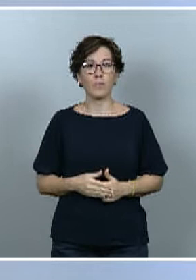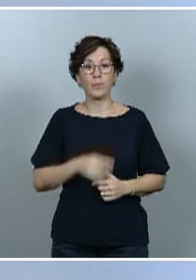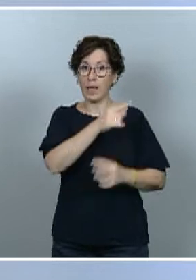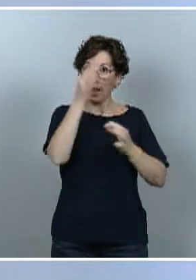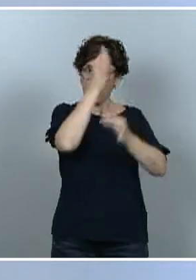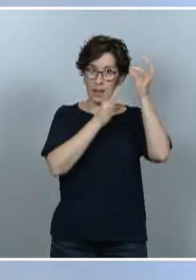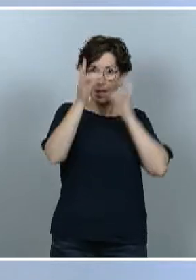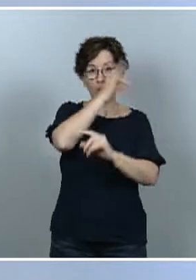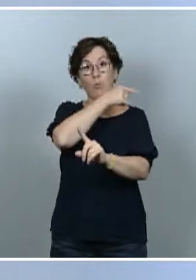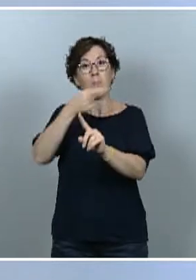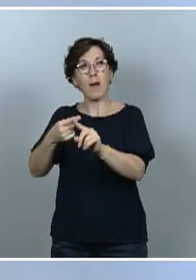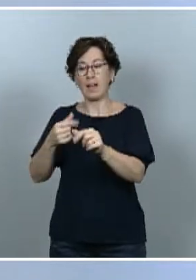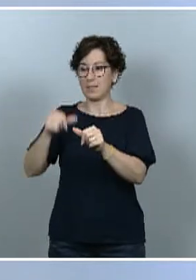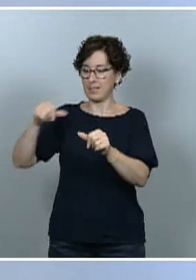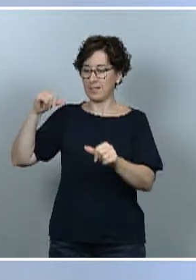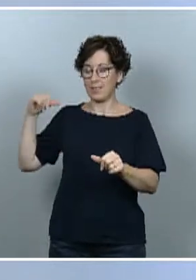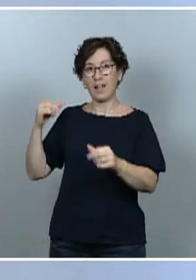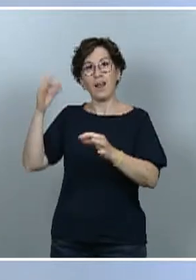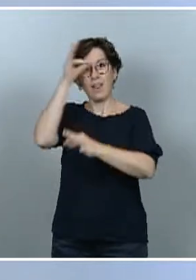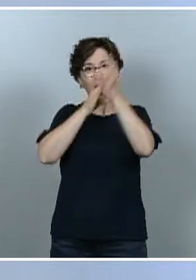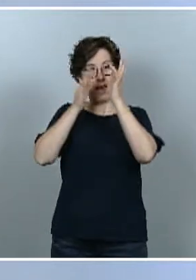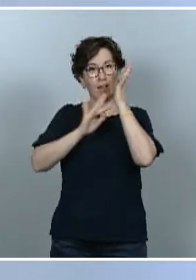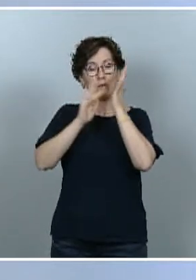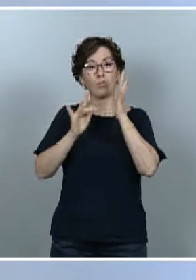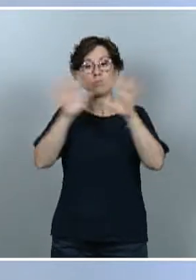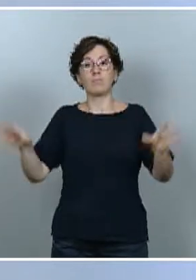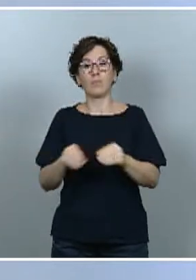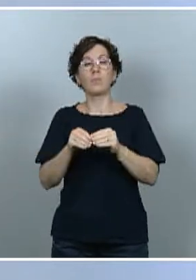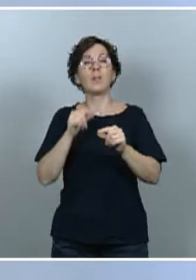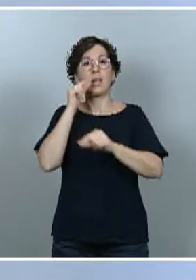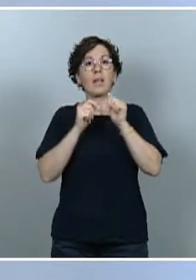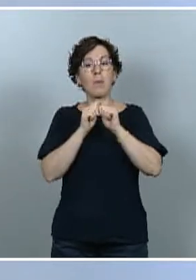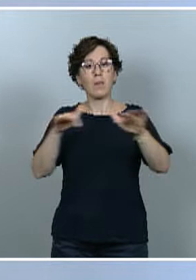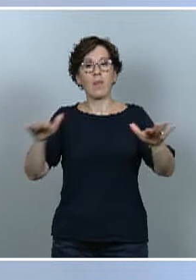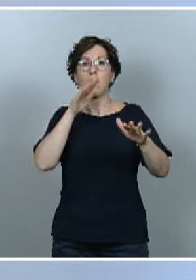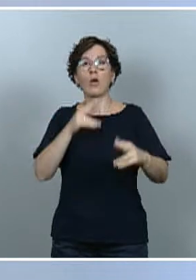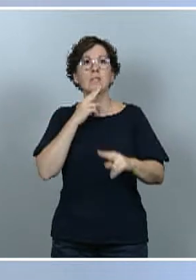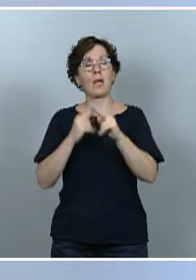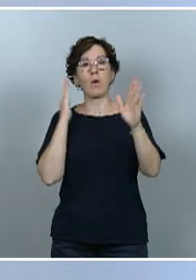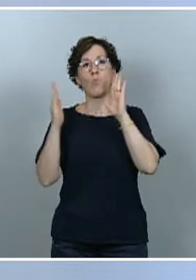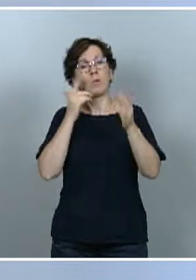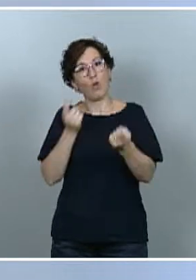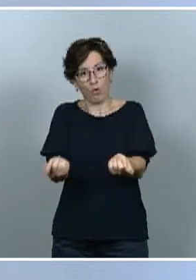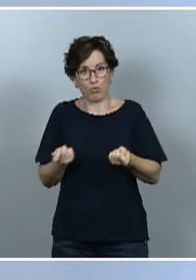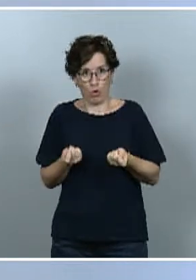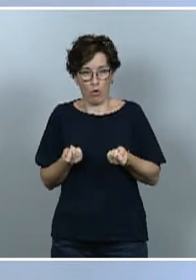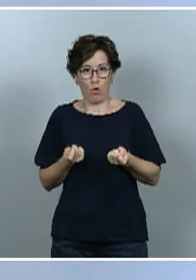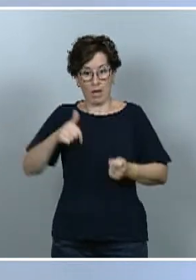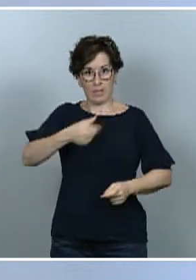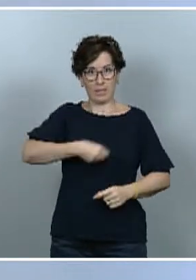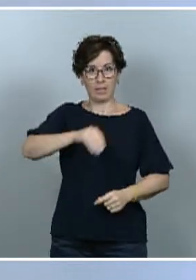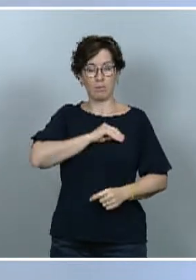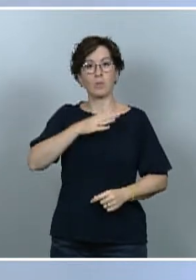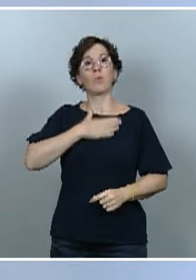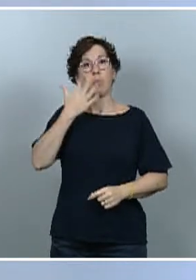a conocer los últimos días, indican que la epidemia está en una fase de control en nuestro país, y eso me permite pasar a la segunda cuestión que